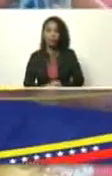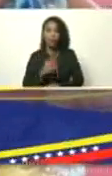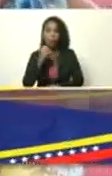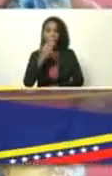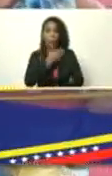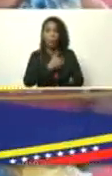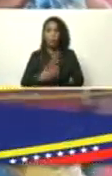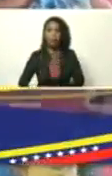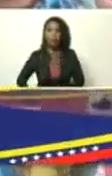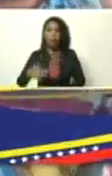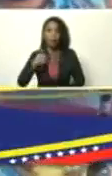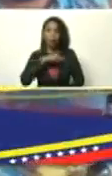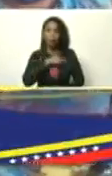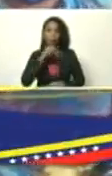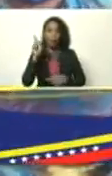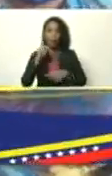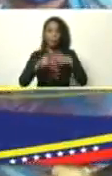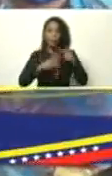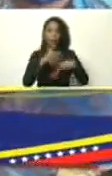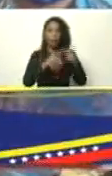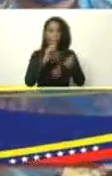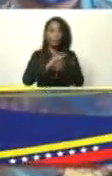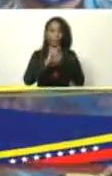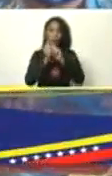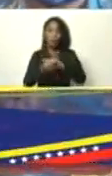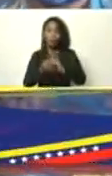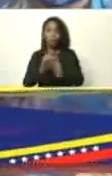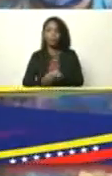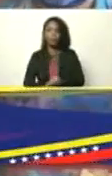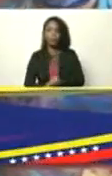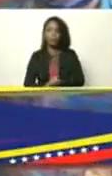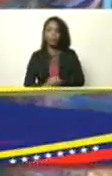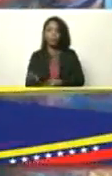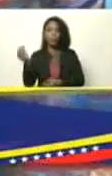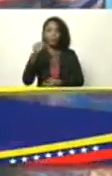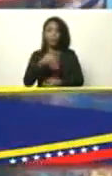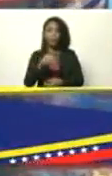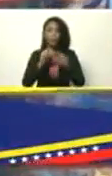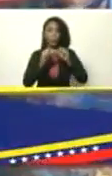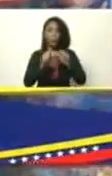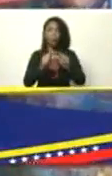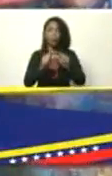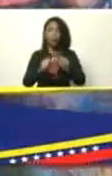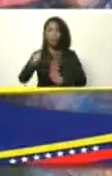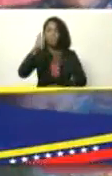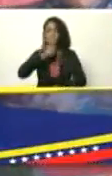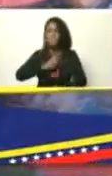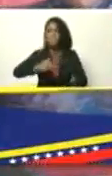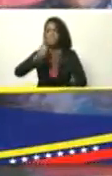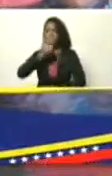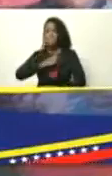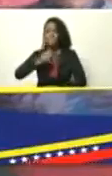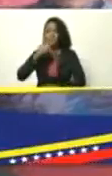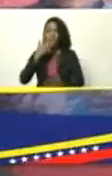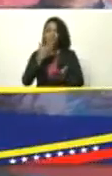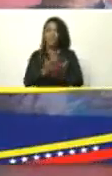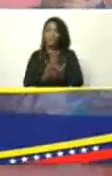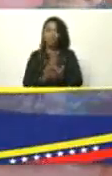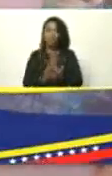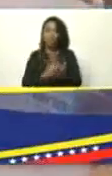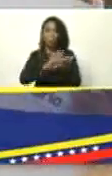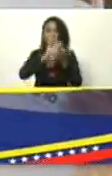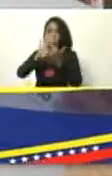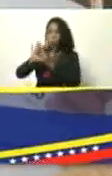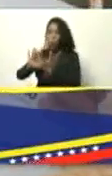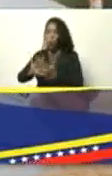presidente, todo este proceso de transformación, además de seguir en la resistencia, permite la